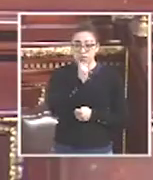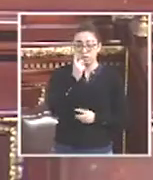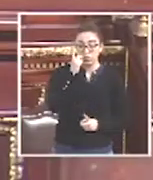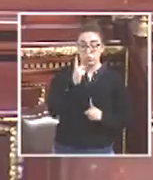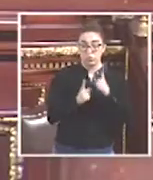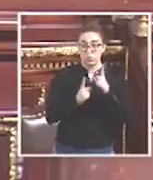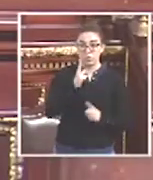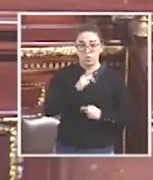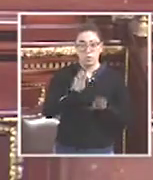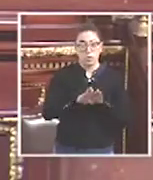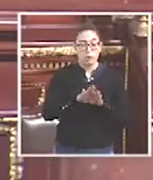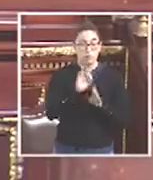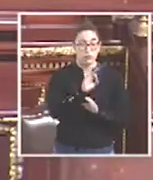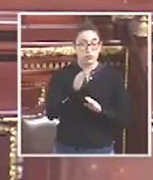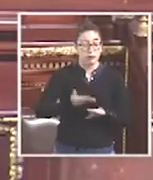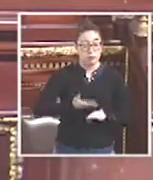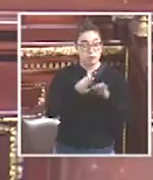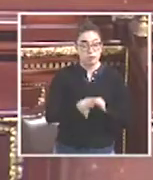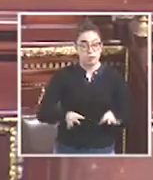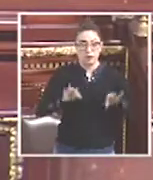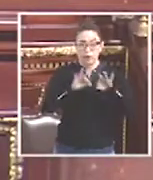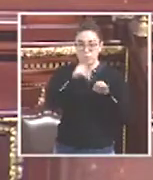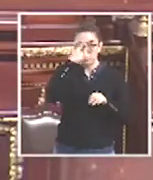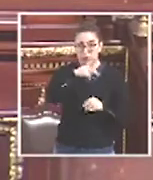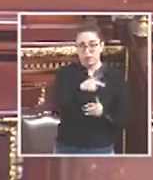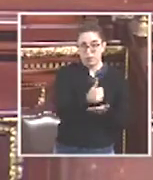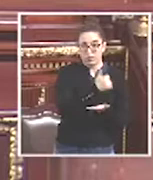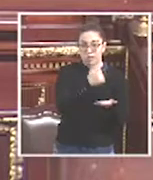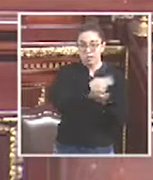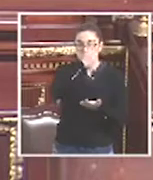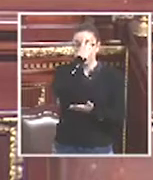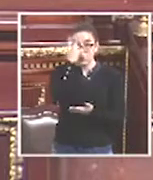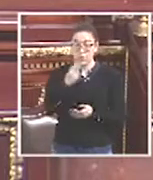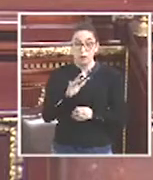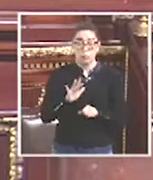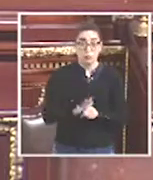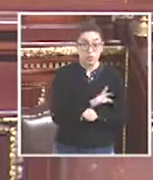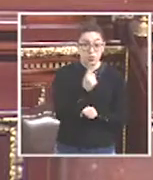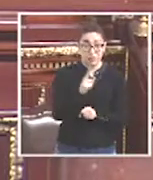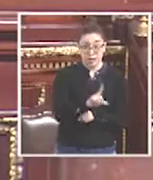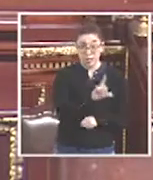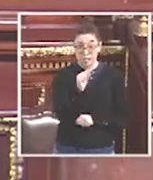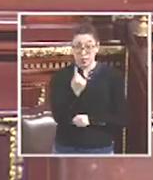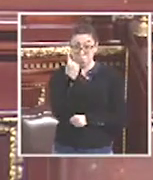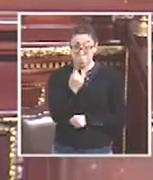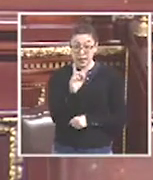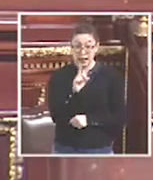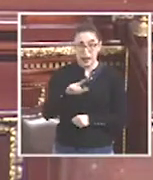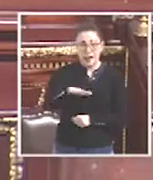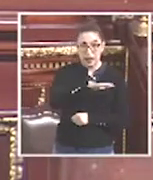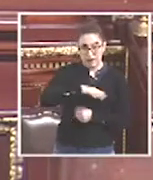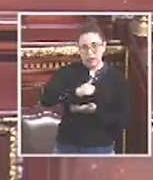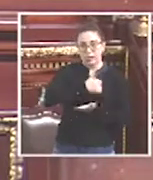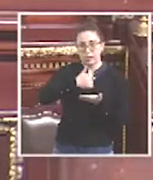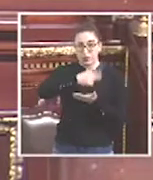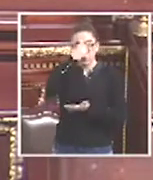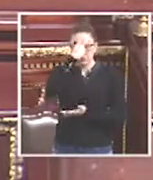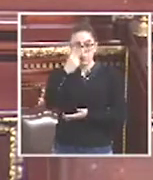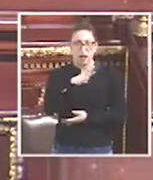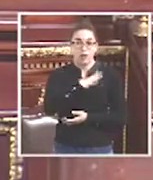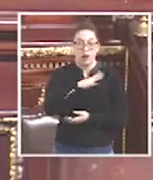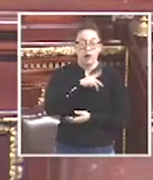momento trascendental para la Ciudad de México, porque a partir de ello la ciudad contará con